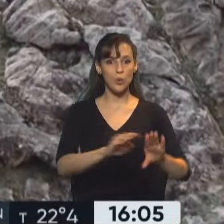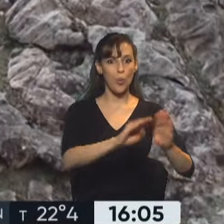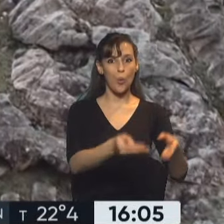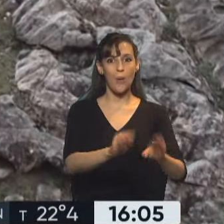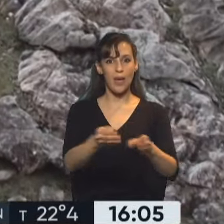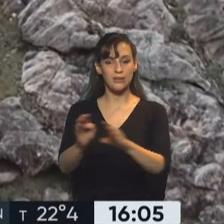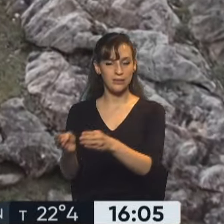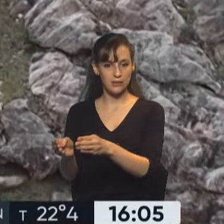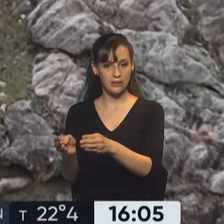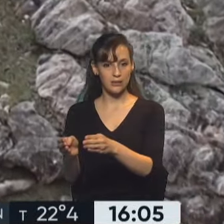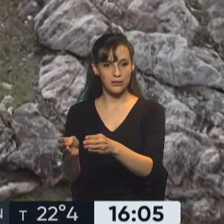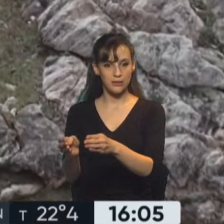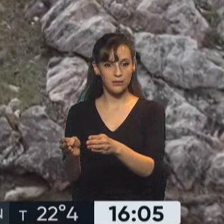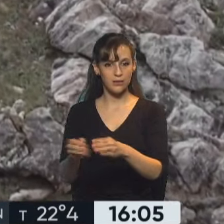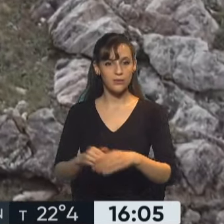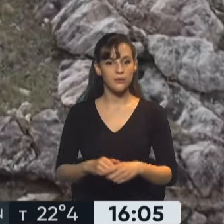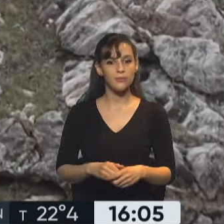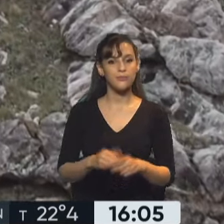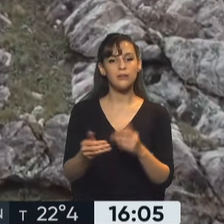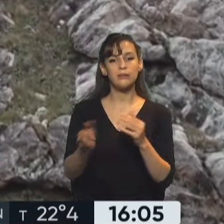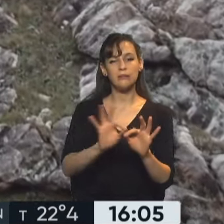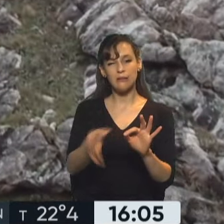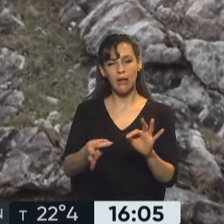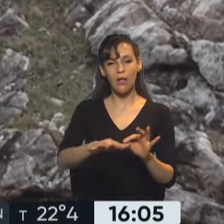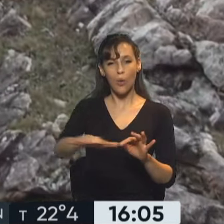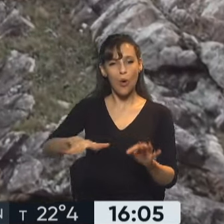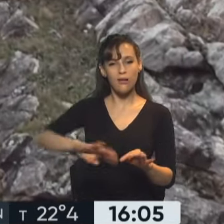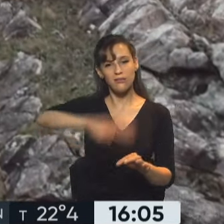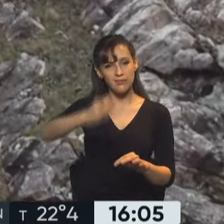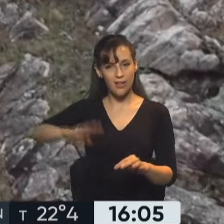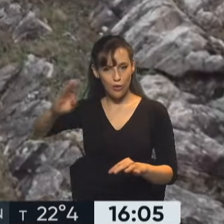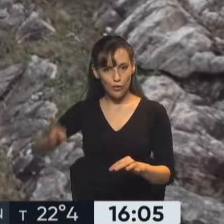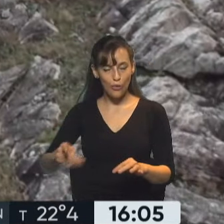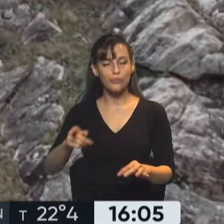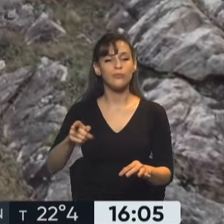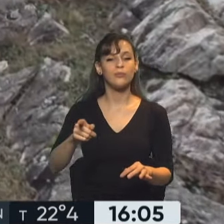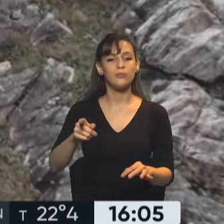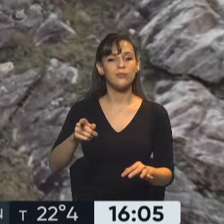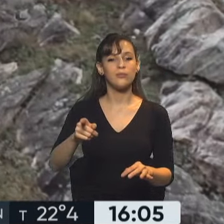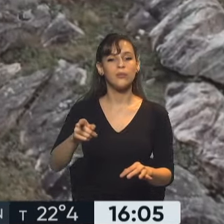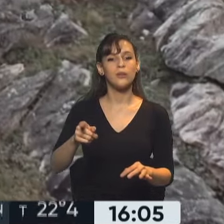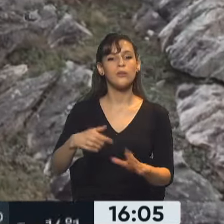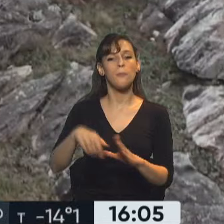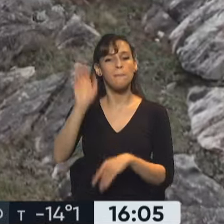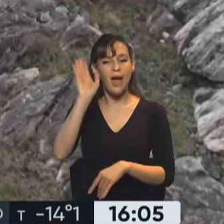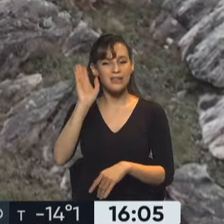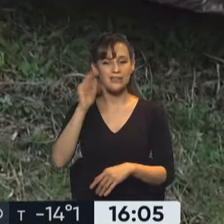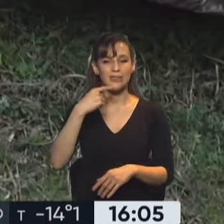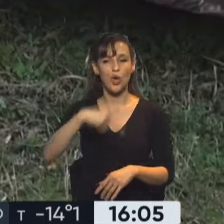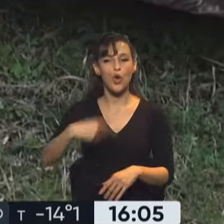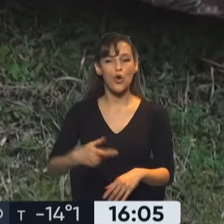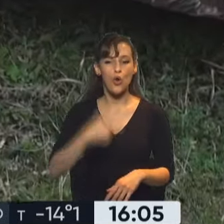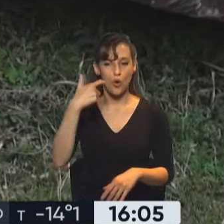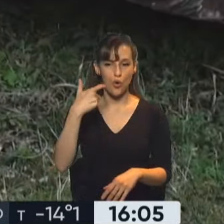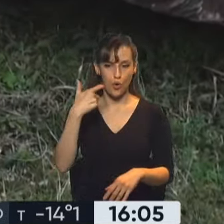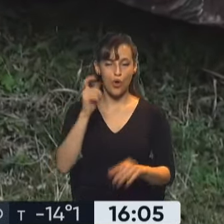proximidades del Cerro Tres Picos, digamos, y son motivos generalmente pintados en color rojo,